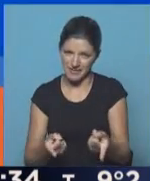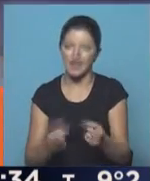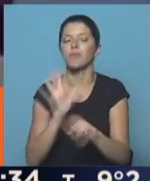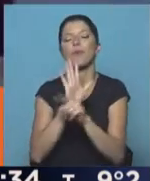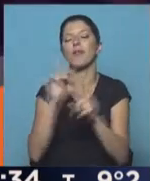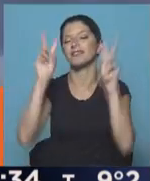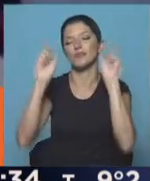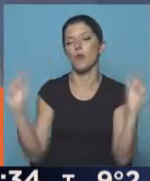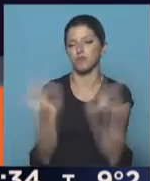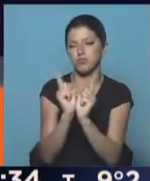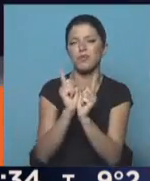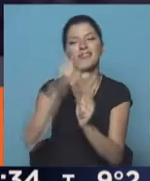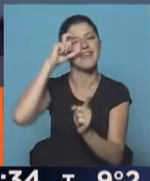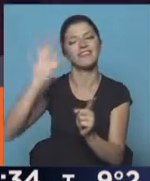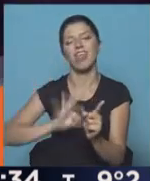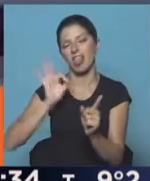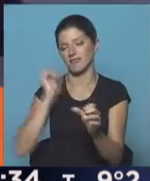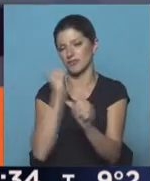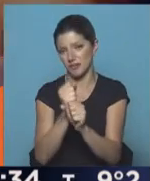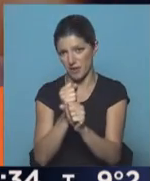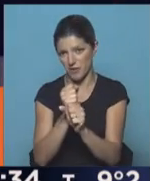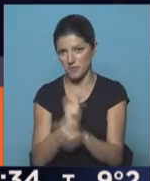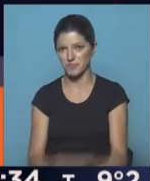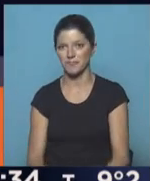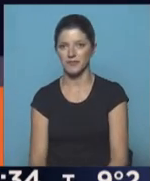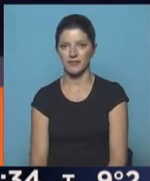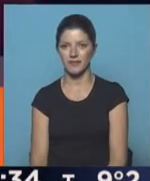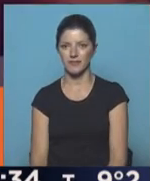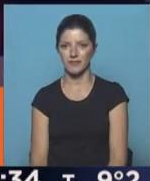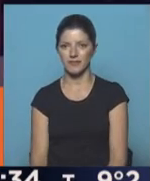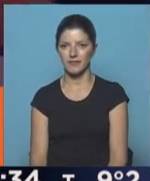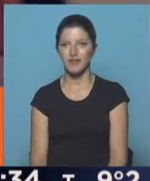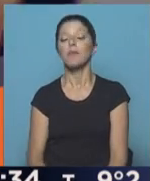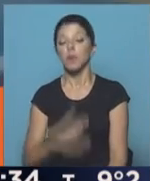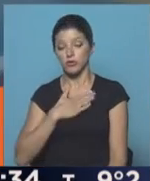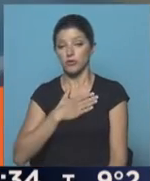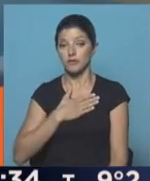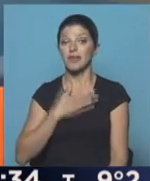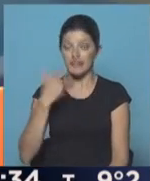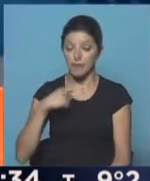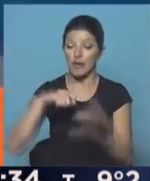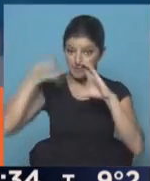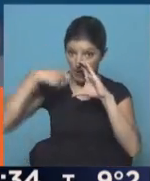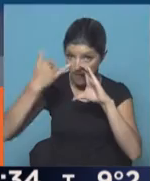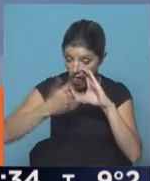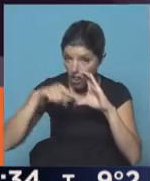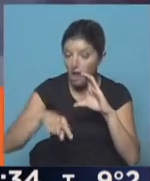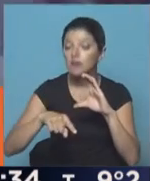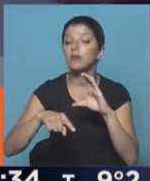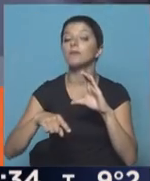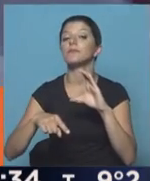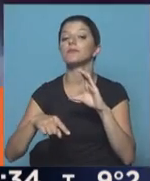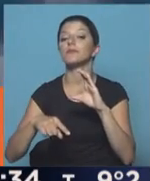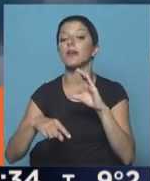década de trabajo y por más no pero nos hacemos cargo de que poner una cámara tiene que ver con